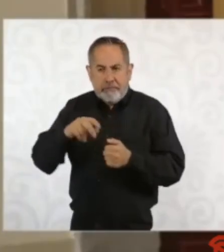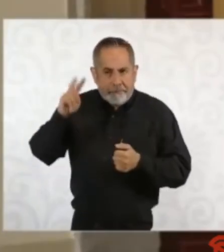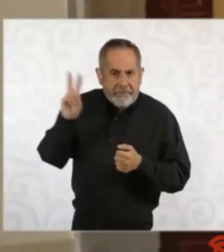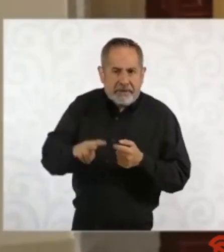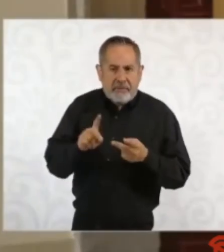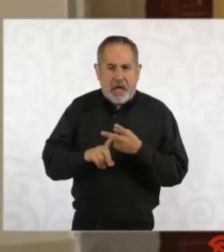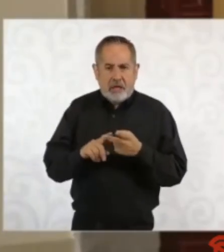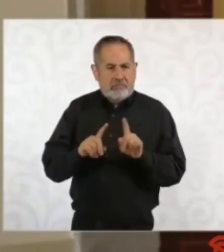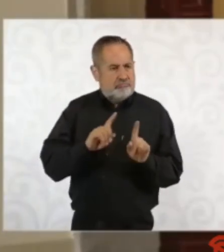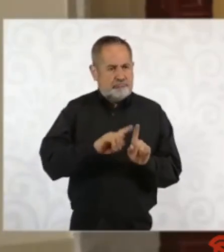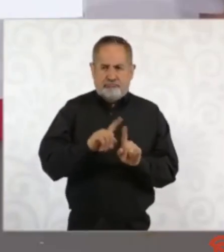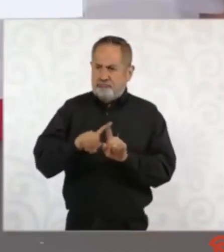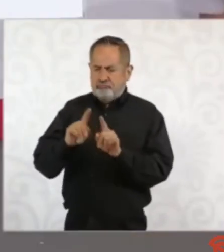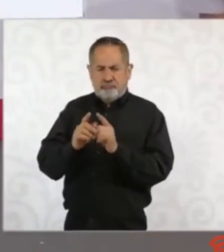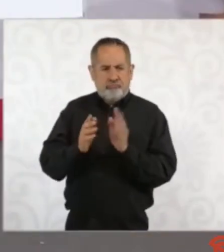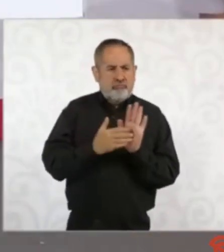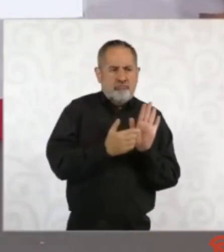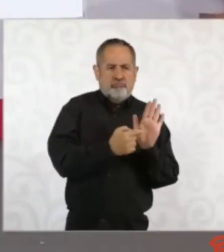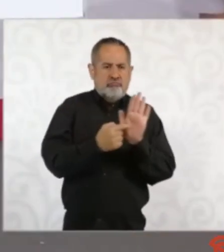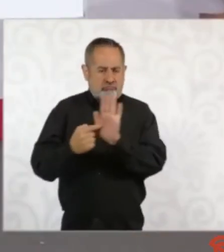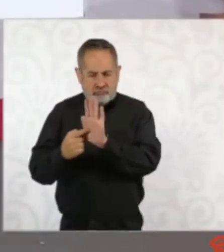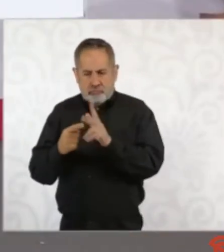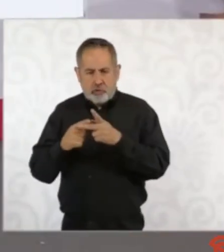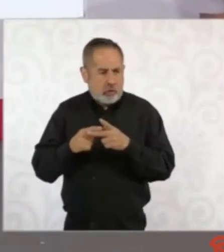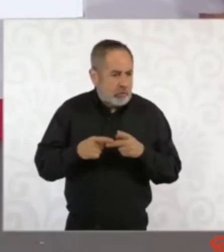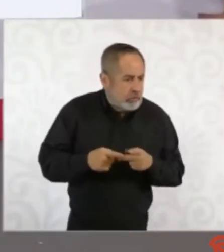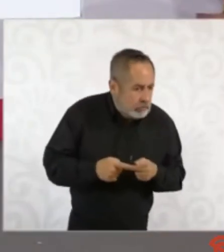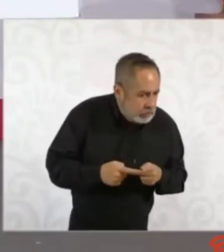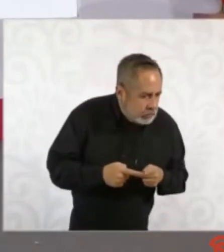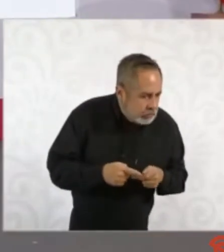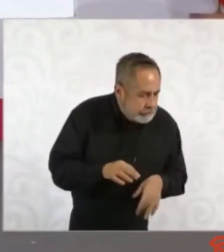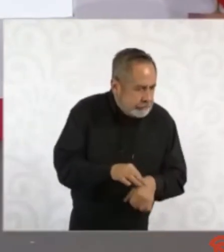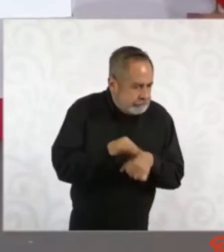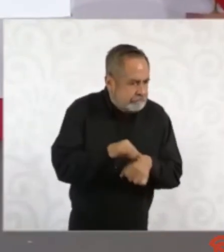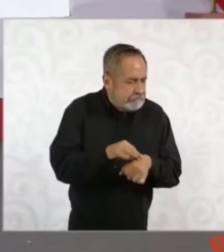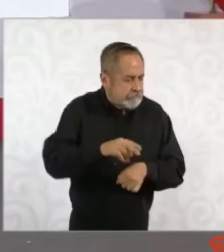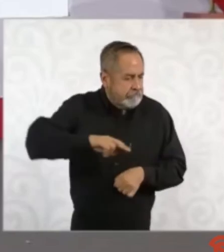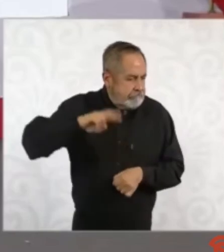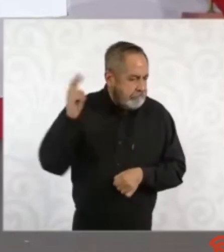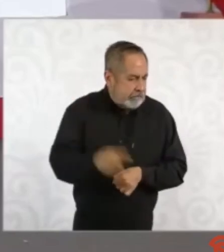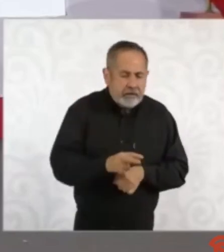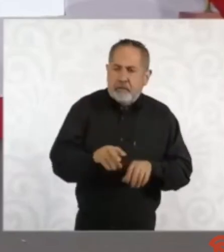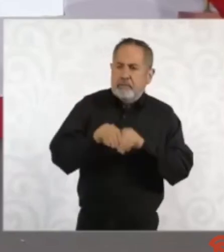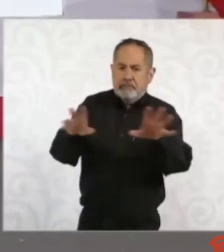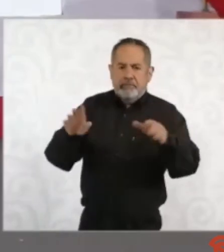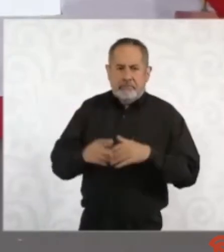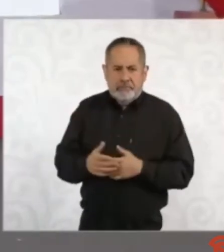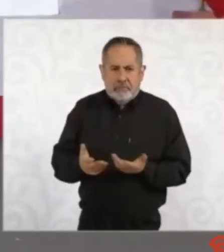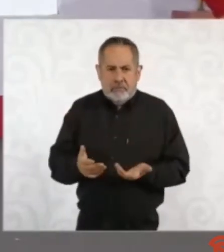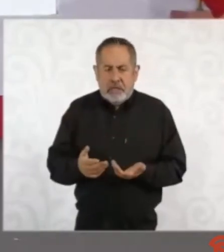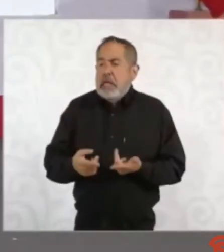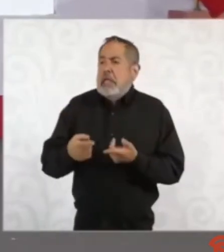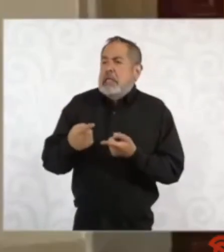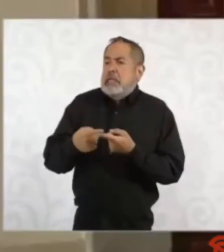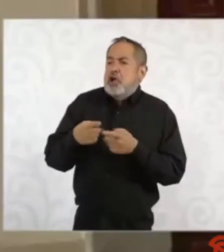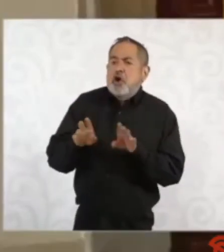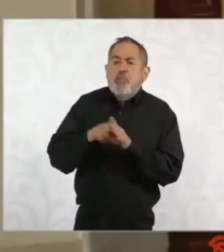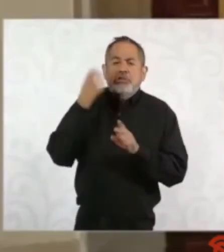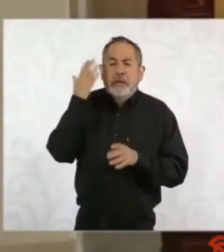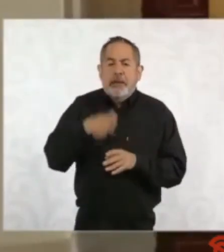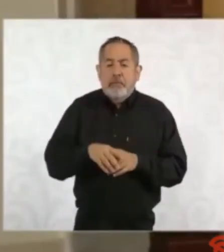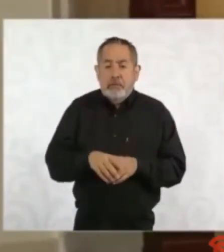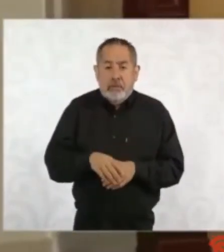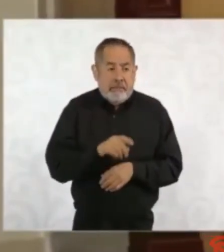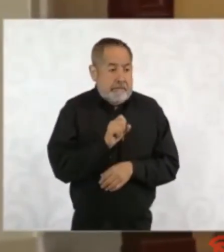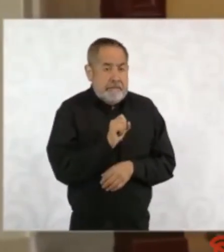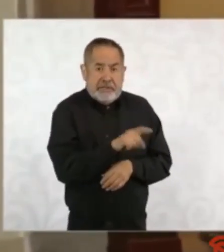plural, certera, verificada. No noticias falsas. ¿Quién va a determinar cómo se va a garantizar eso?